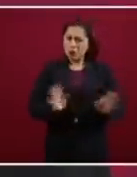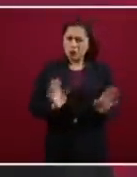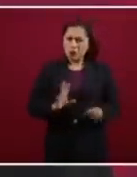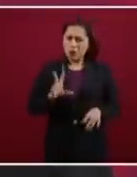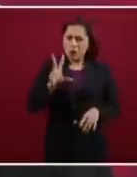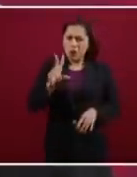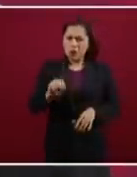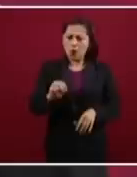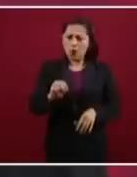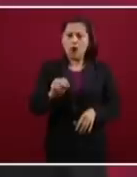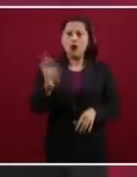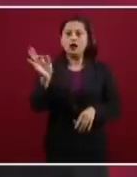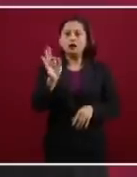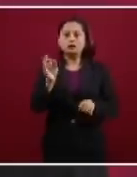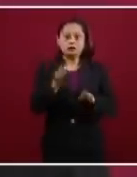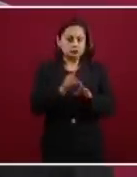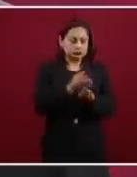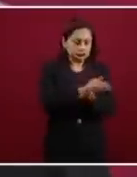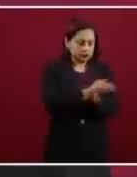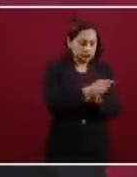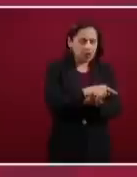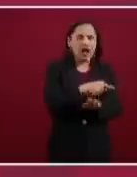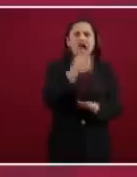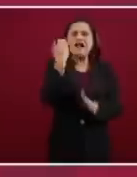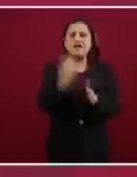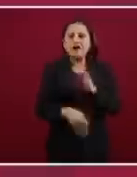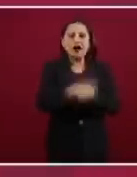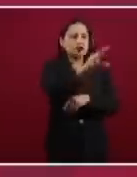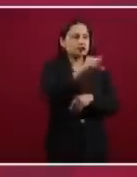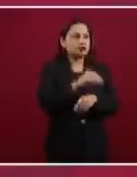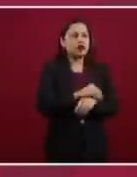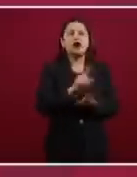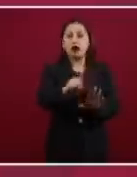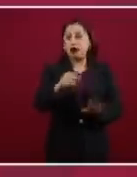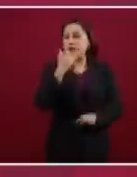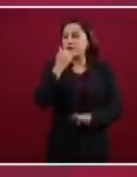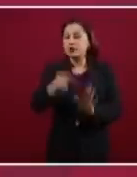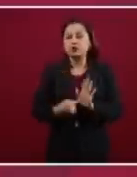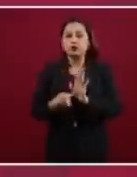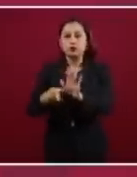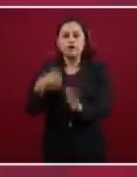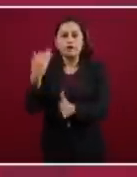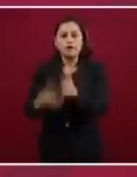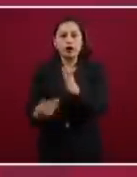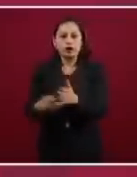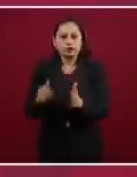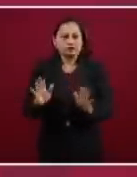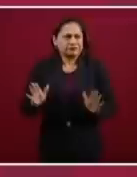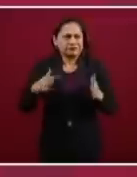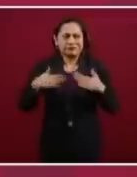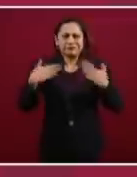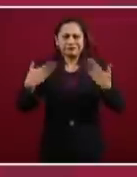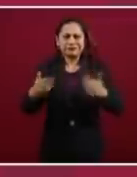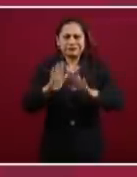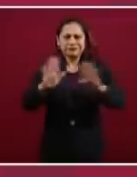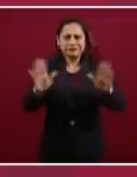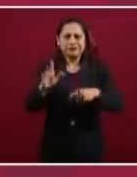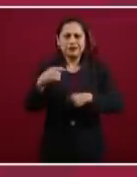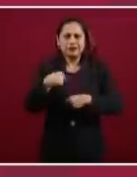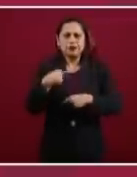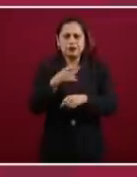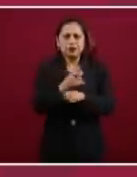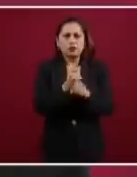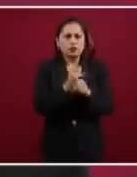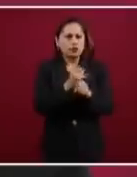falta de esta información hacía falta esto todo si le estoy diciendo que no va a quedar nada para